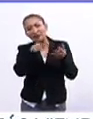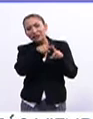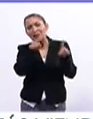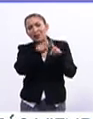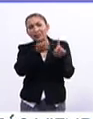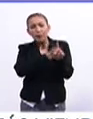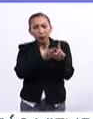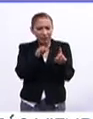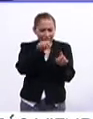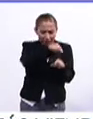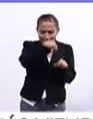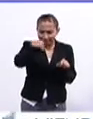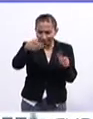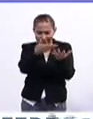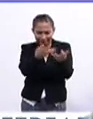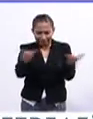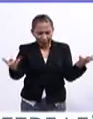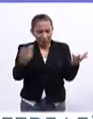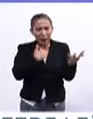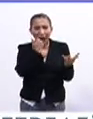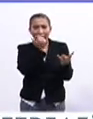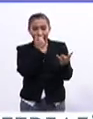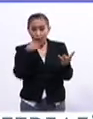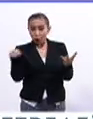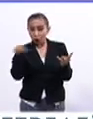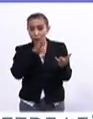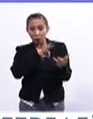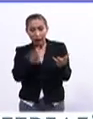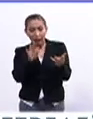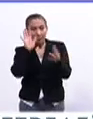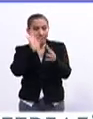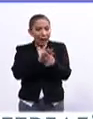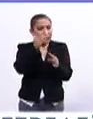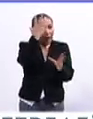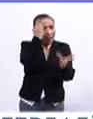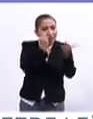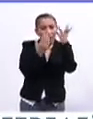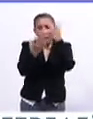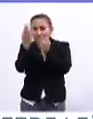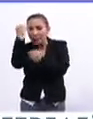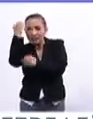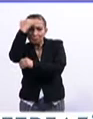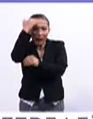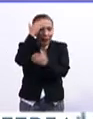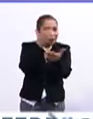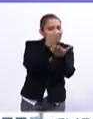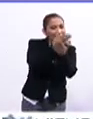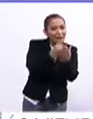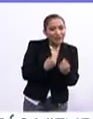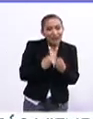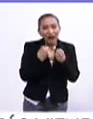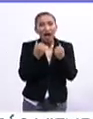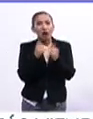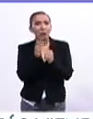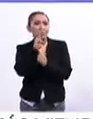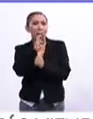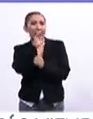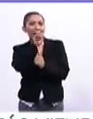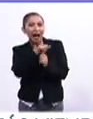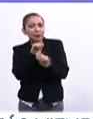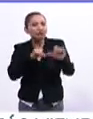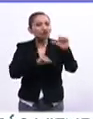y las posibilidades que existen para que los estudiantes puedan ampliar sus conocimientos, sus experiencias de vida a través de